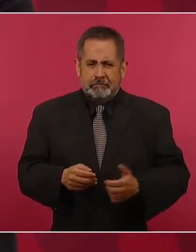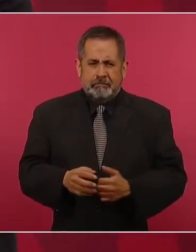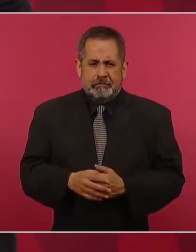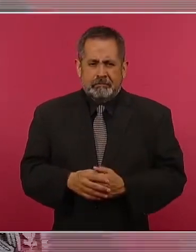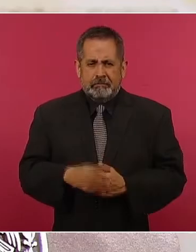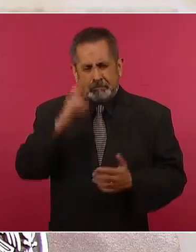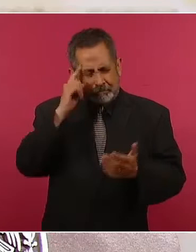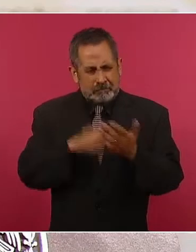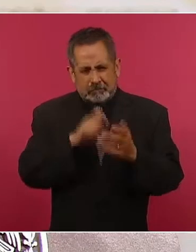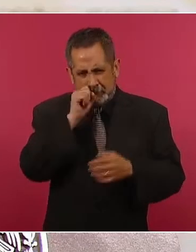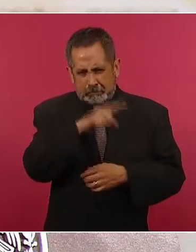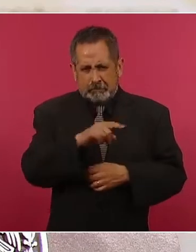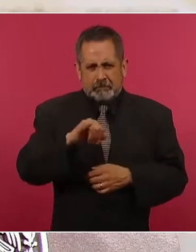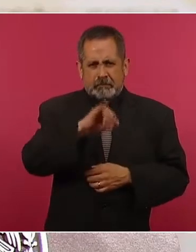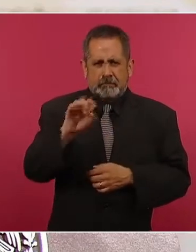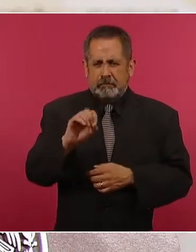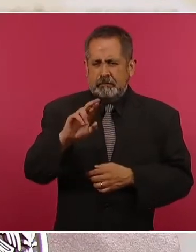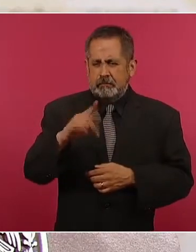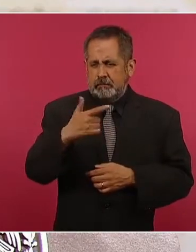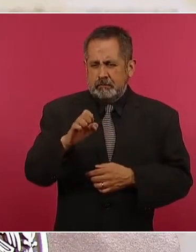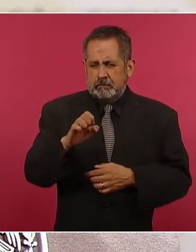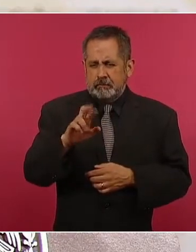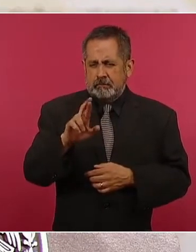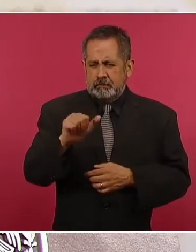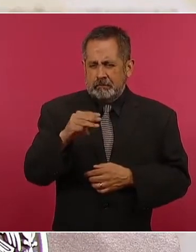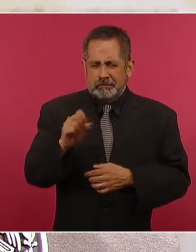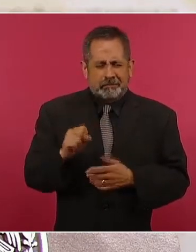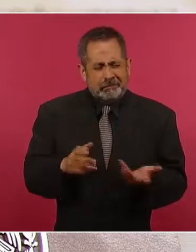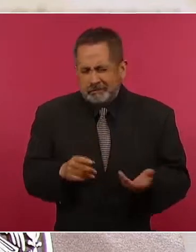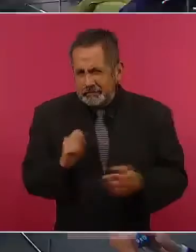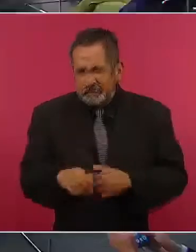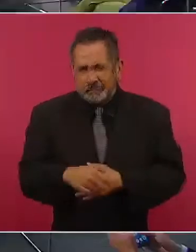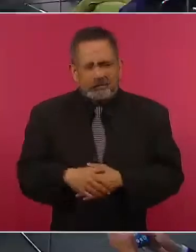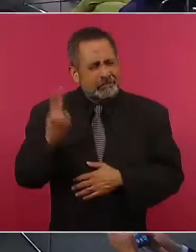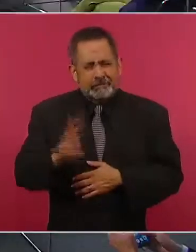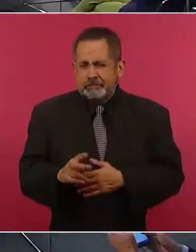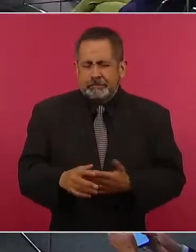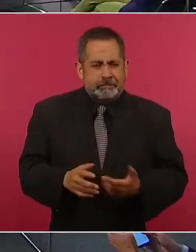Creo que también Jorge Ramos. O sea, y la verdad,